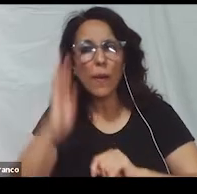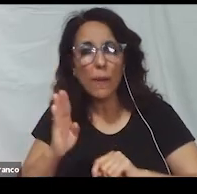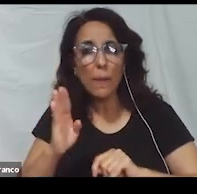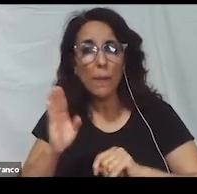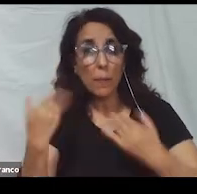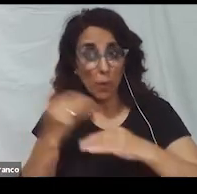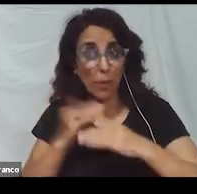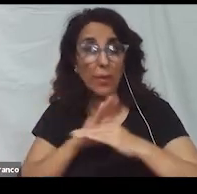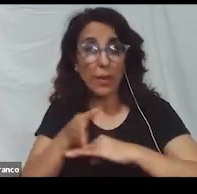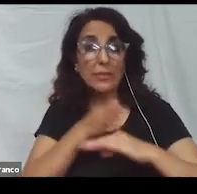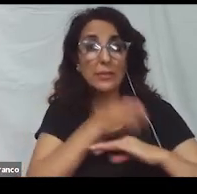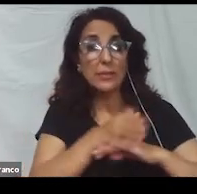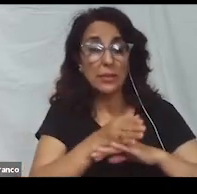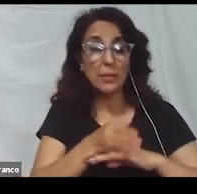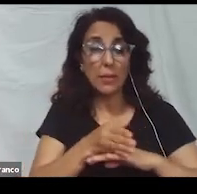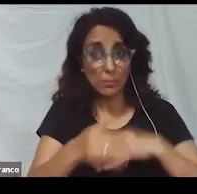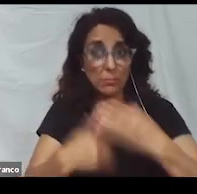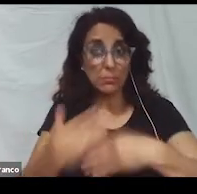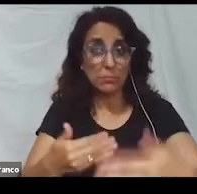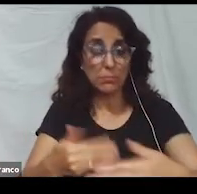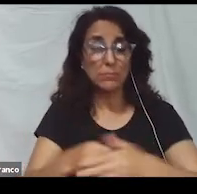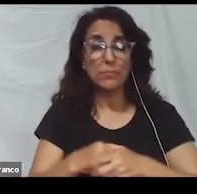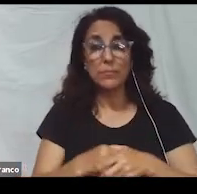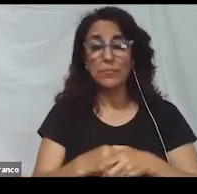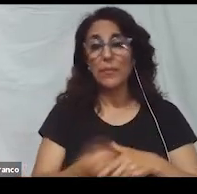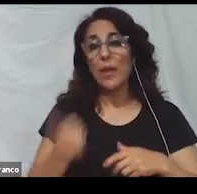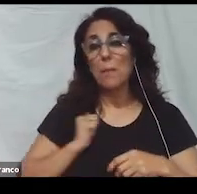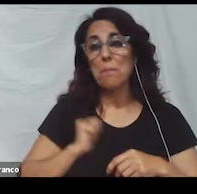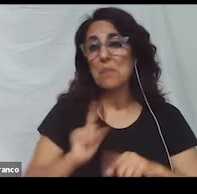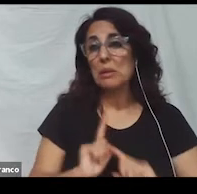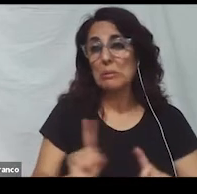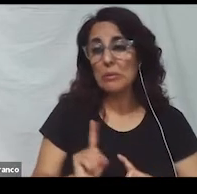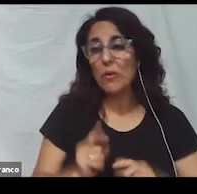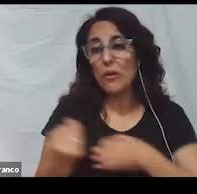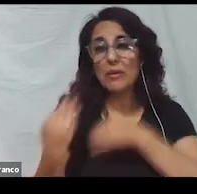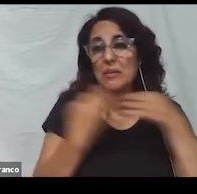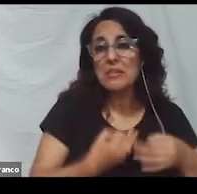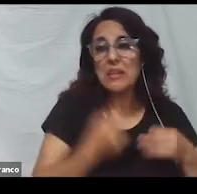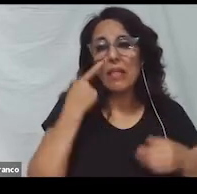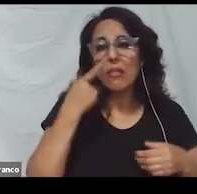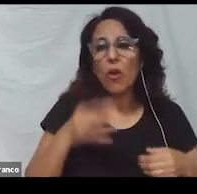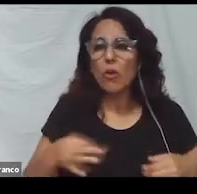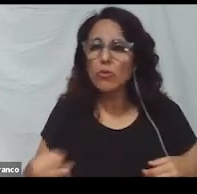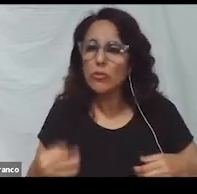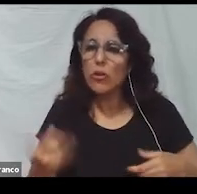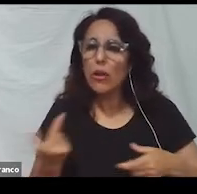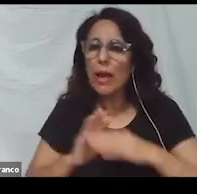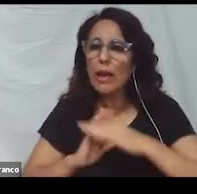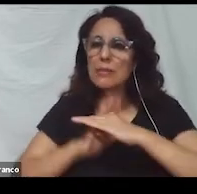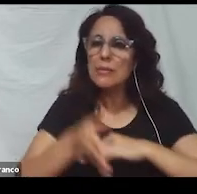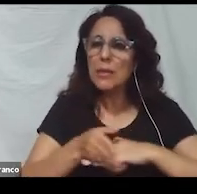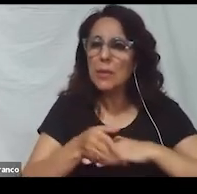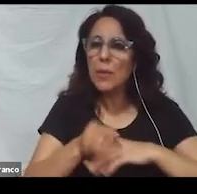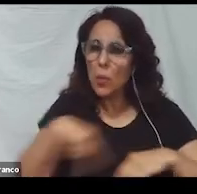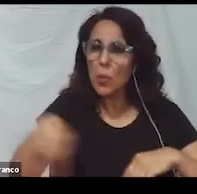tenga accesible, lo están haciendo. Entonces, lo importante es no esperen a que su página web llegue hasta el tester de accesibilidad. Ustedes